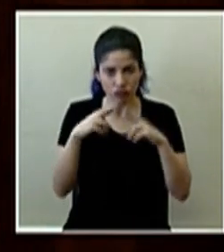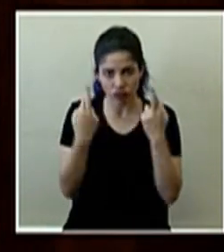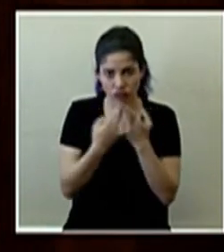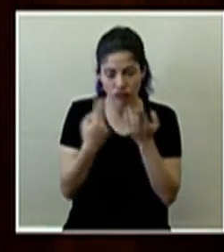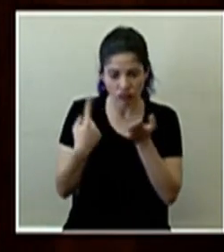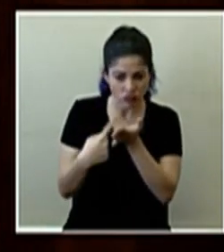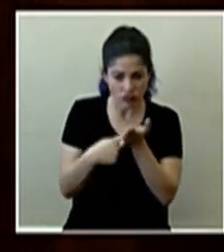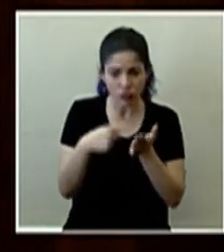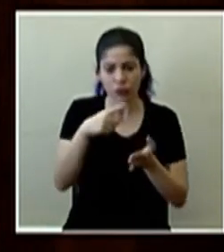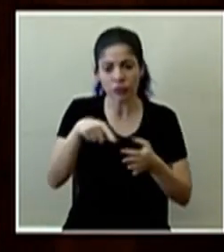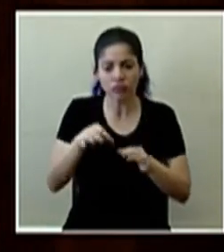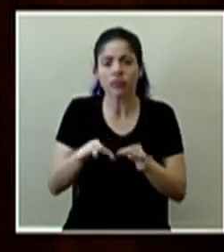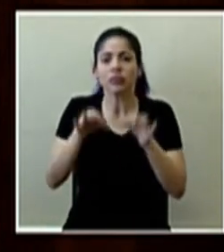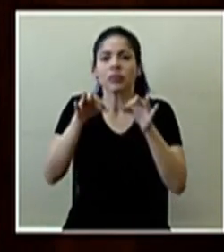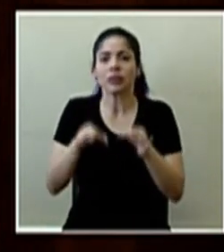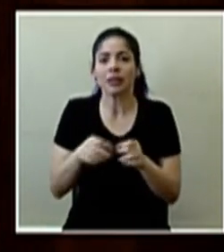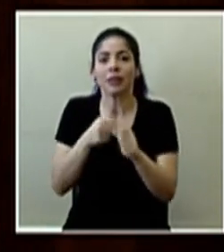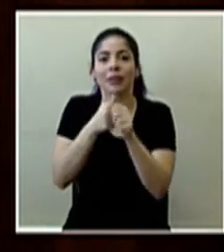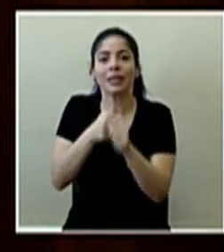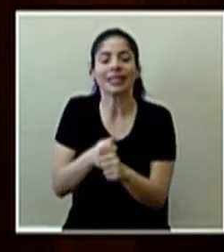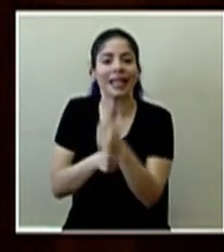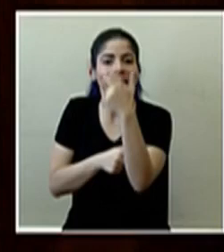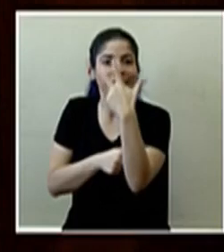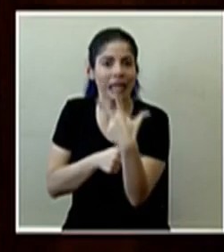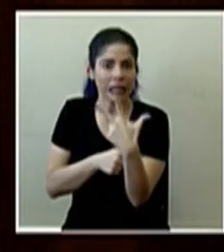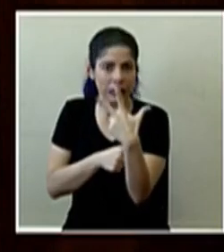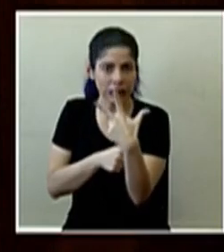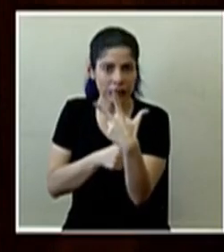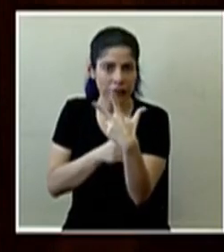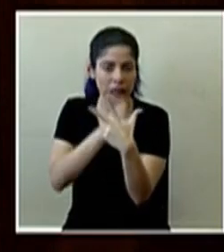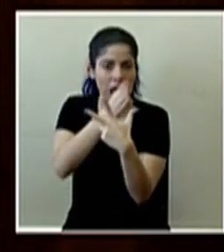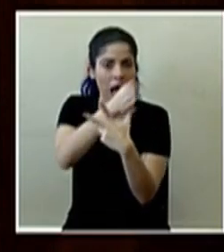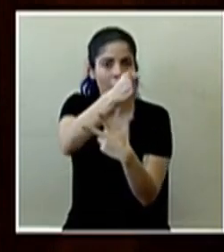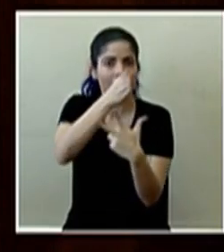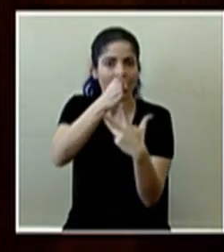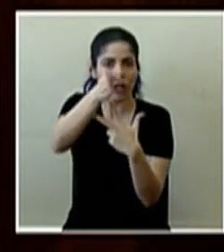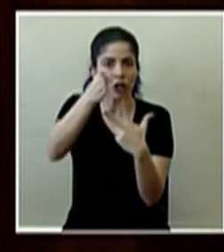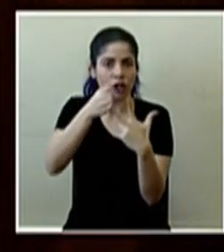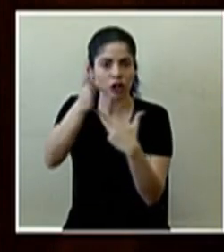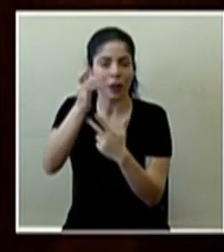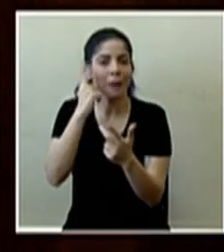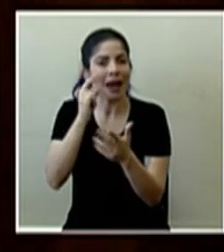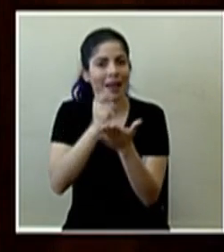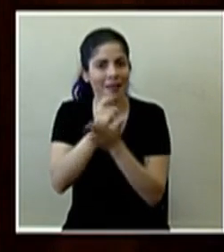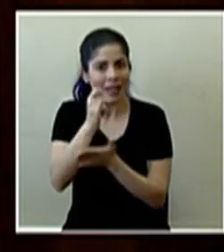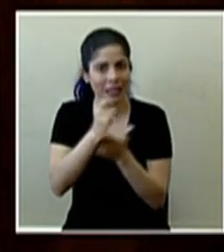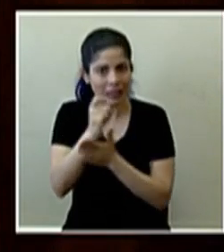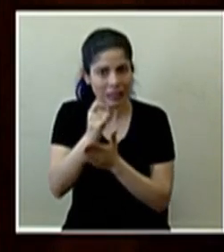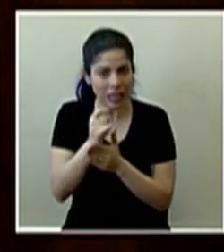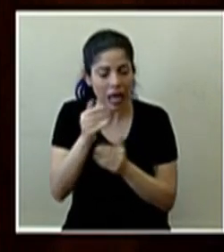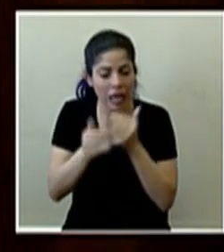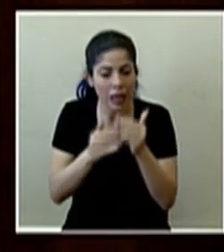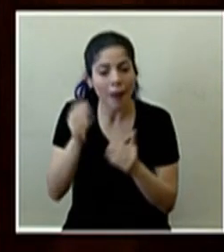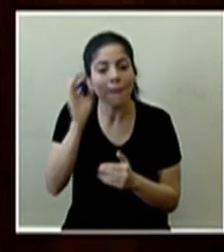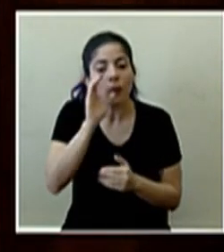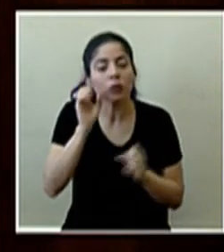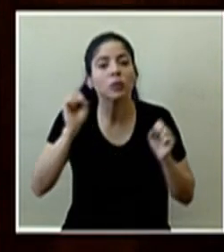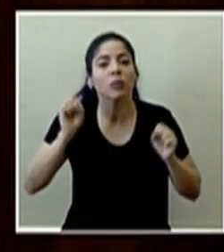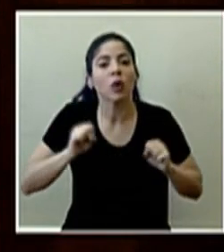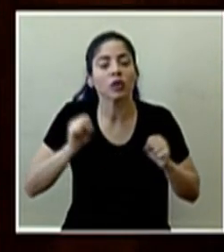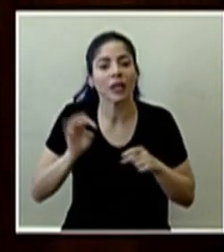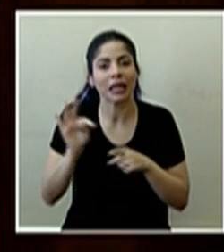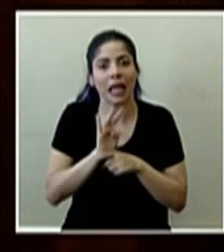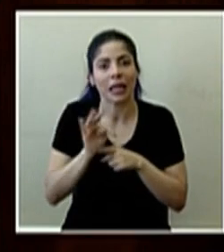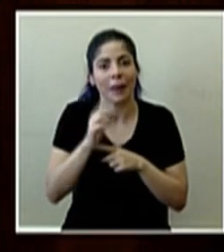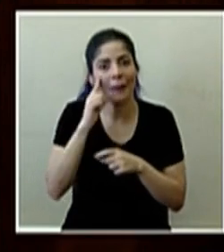se decidió seguir 3 líneas de investigación y desarrollo para buscar un posible tratamiento